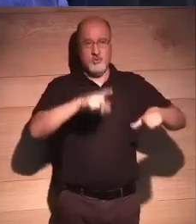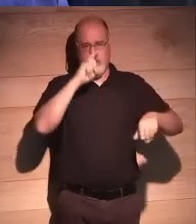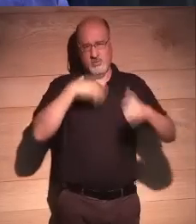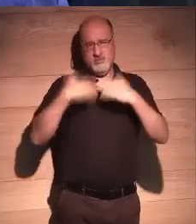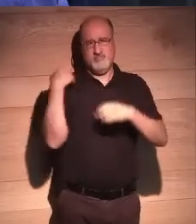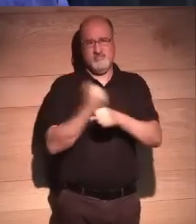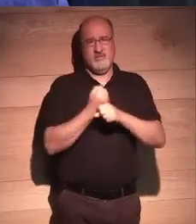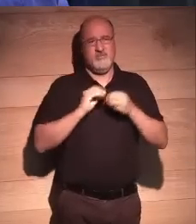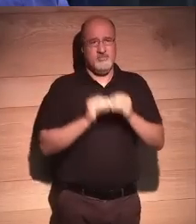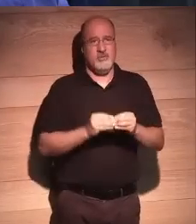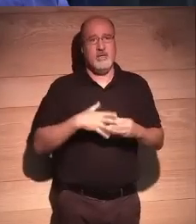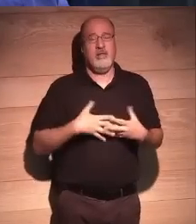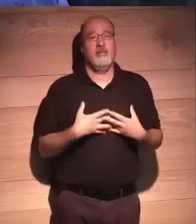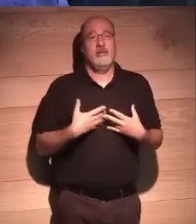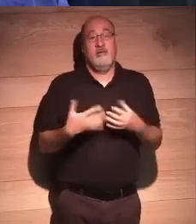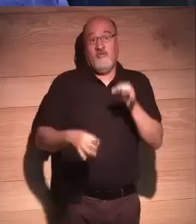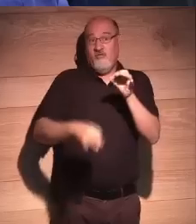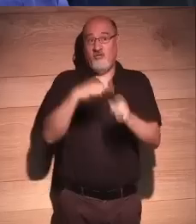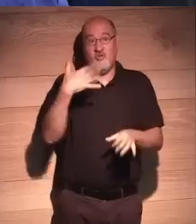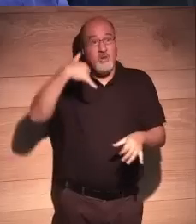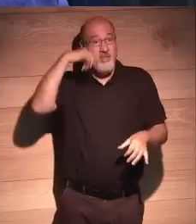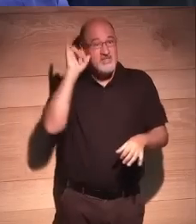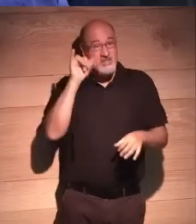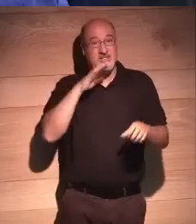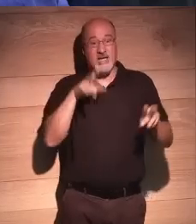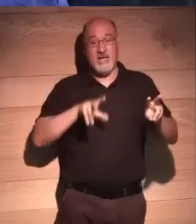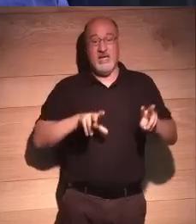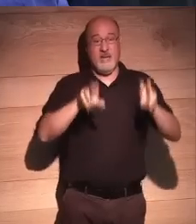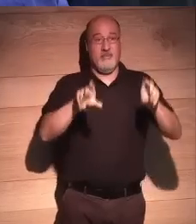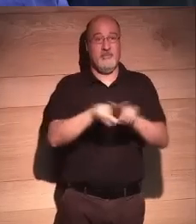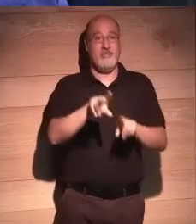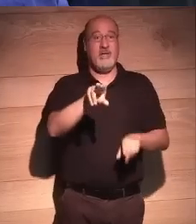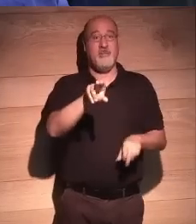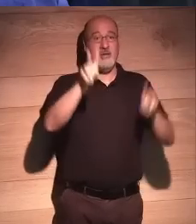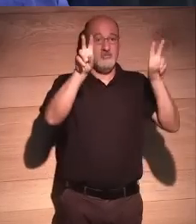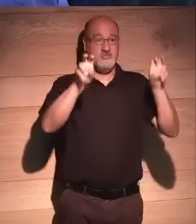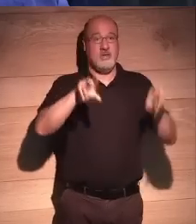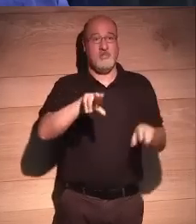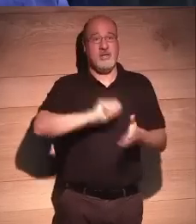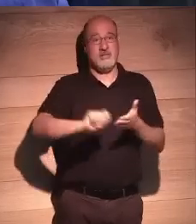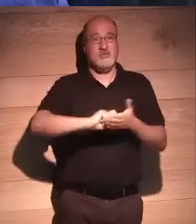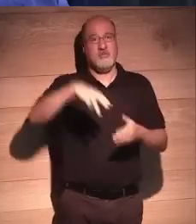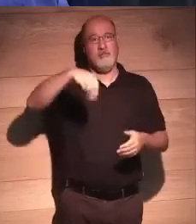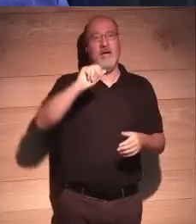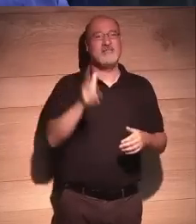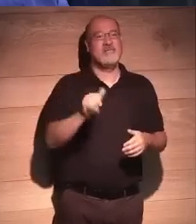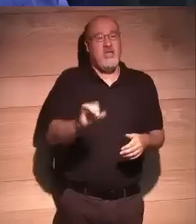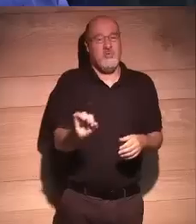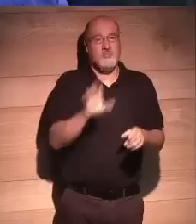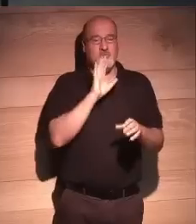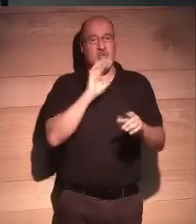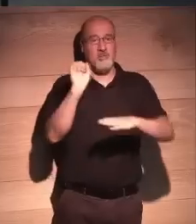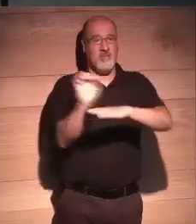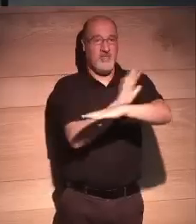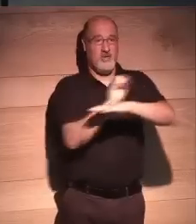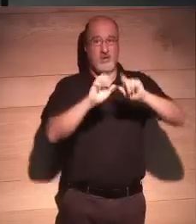era Desdichas de la Fortuna, de los hermanos Machado, y en vez de trabajar con decorados naturalistas, realistas, tal,